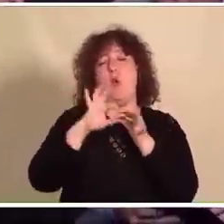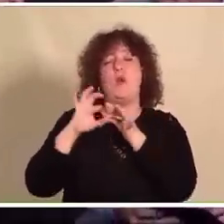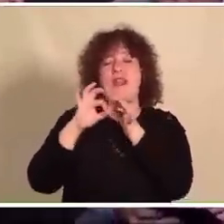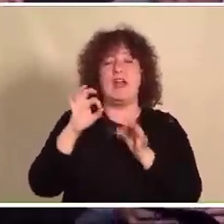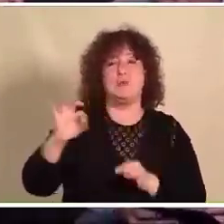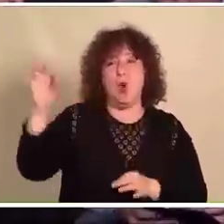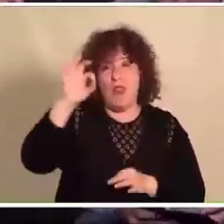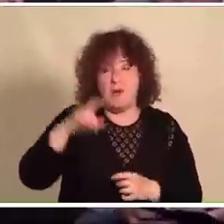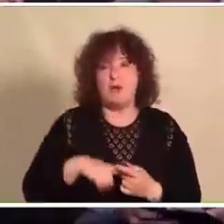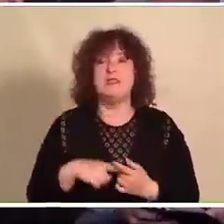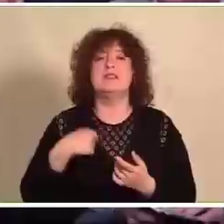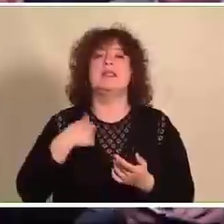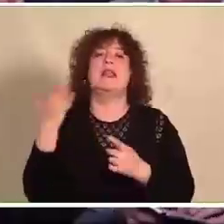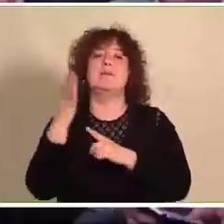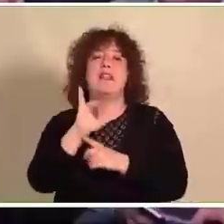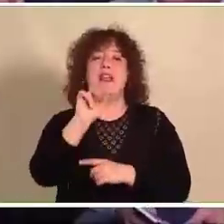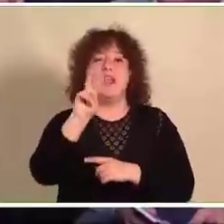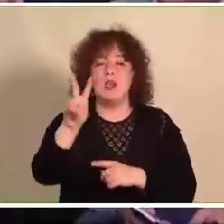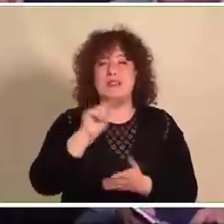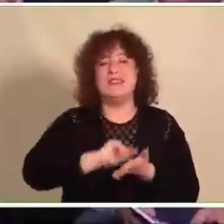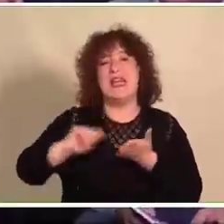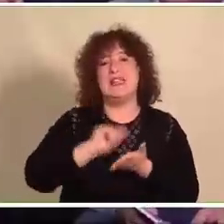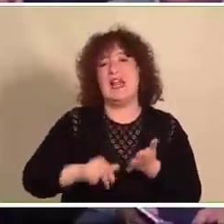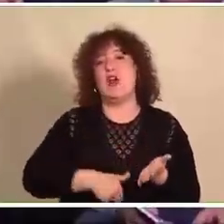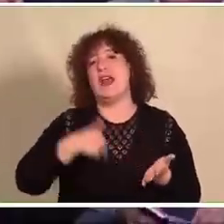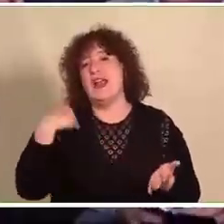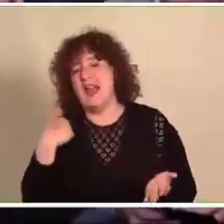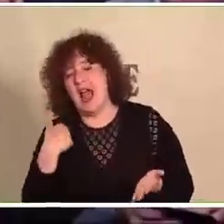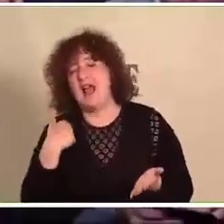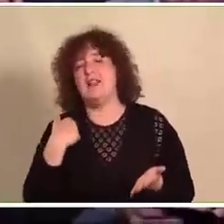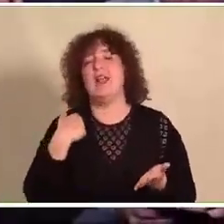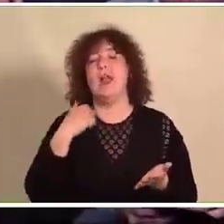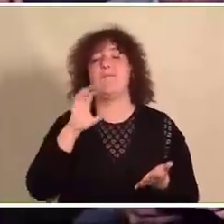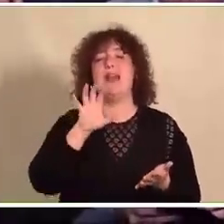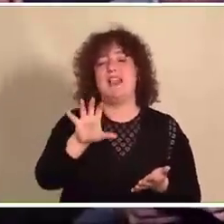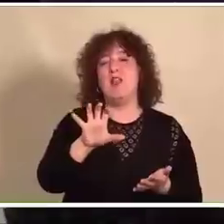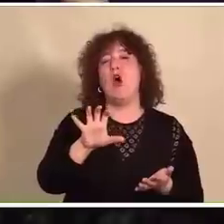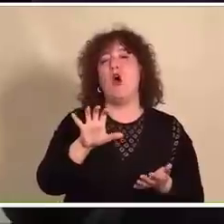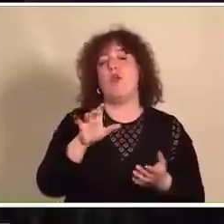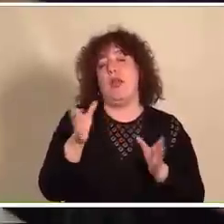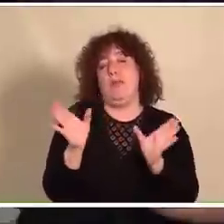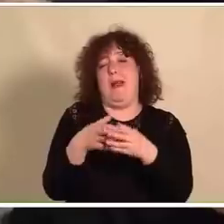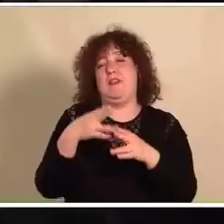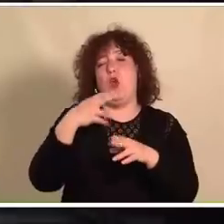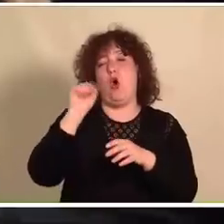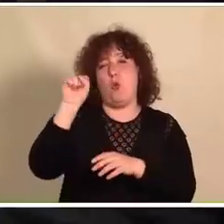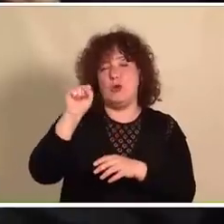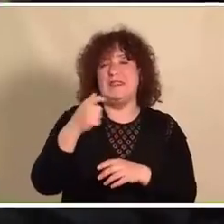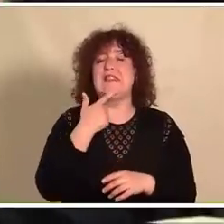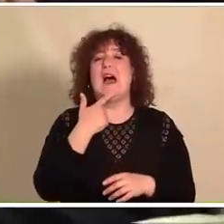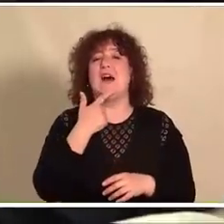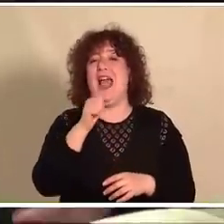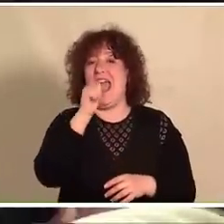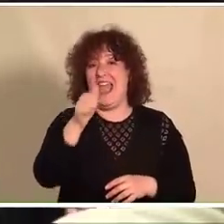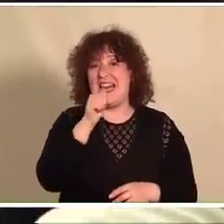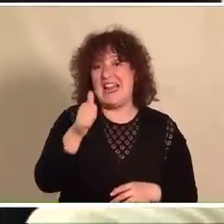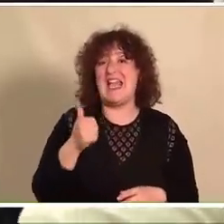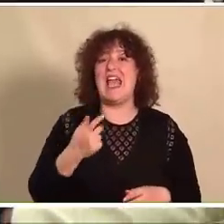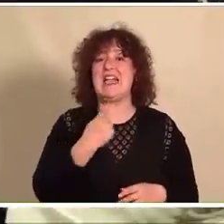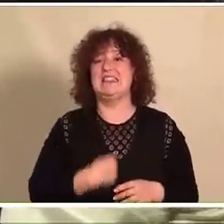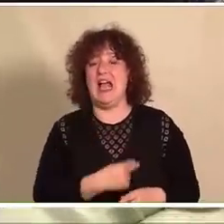unida secretario general del partido comunista Enrique Santiago Juancho López de uralde coordinador de Alianza verde